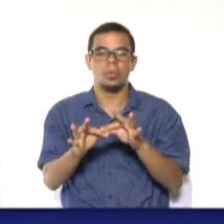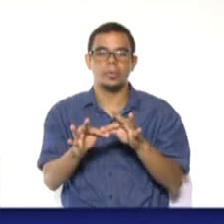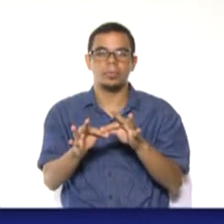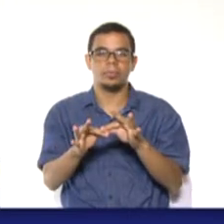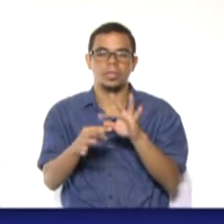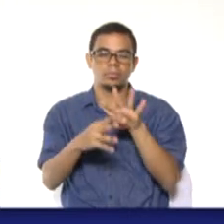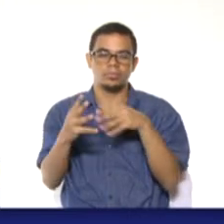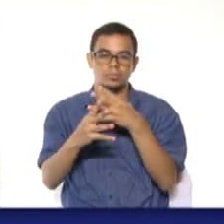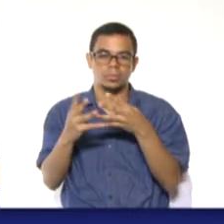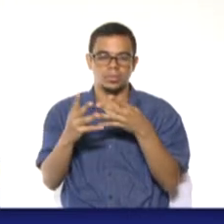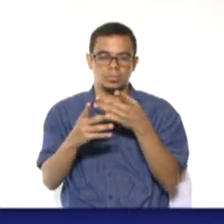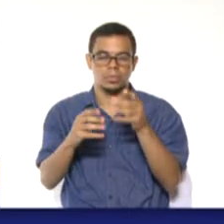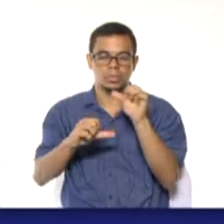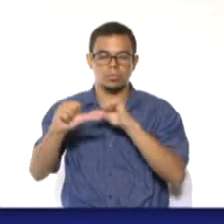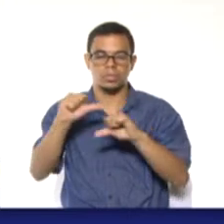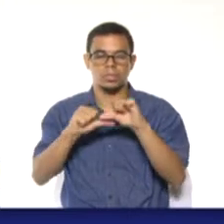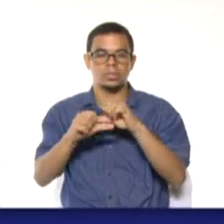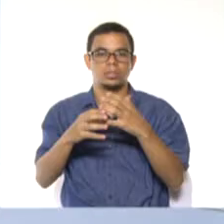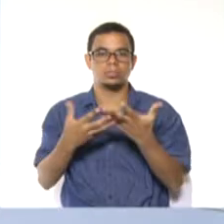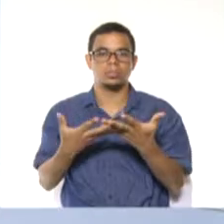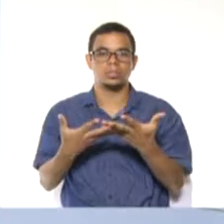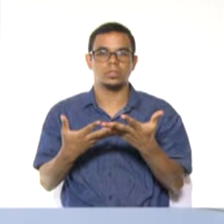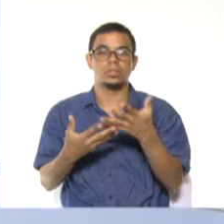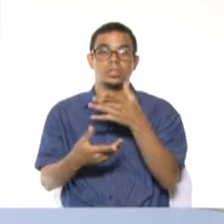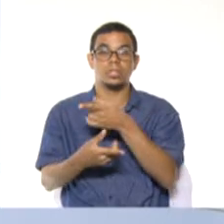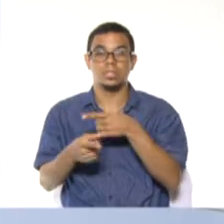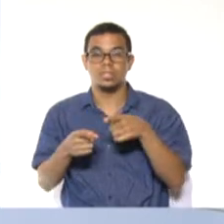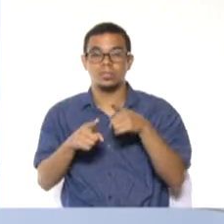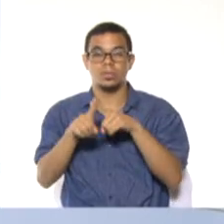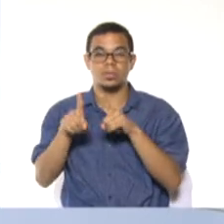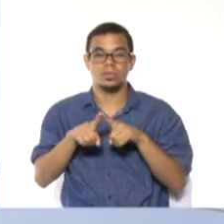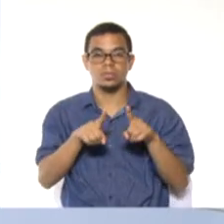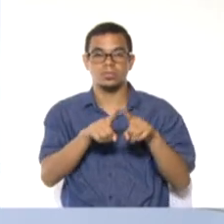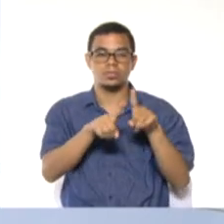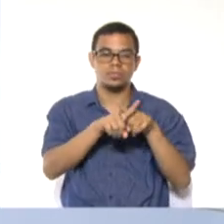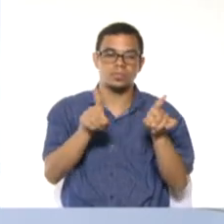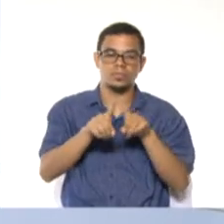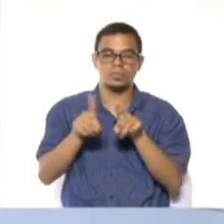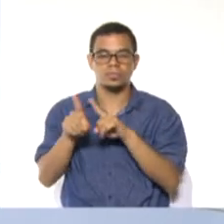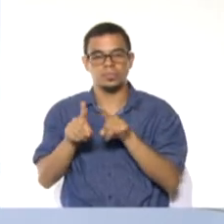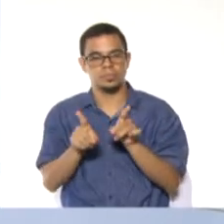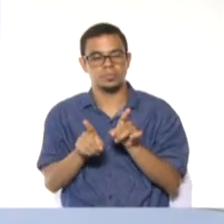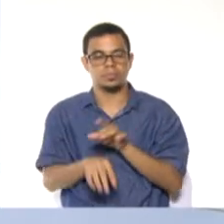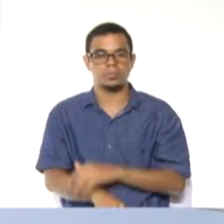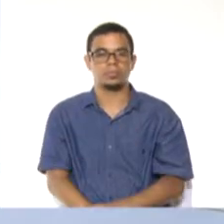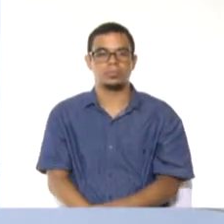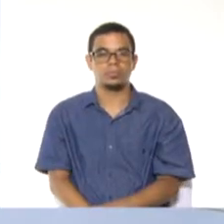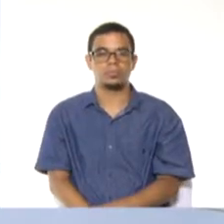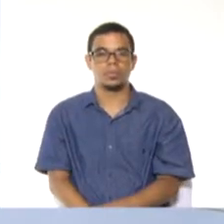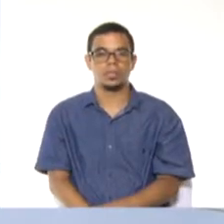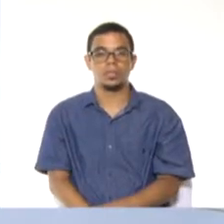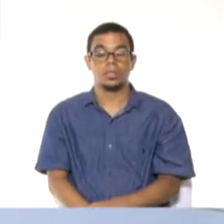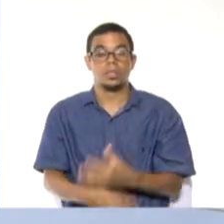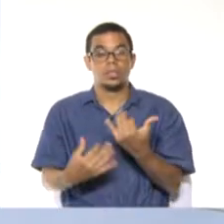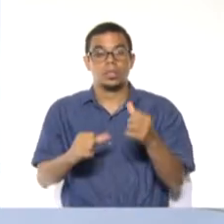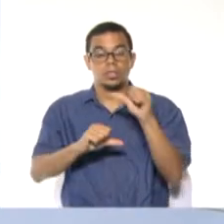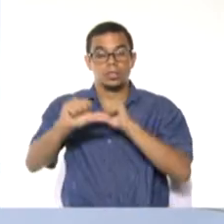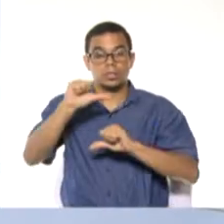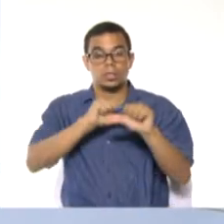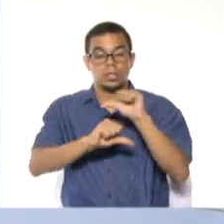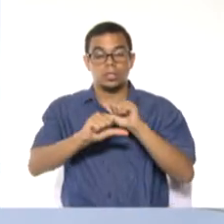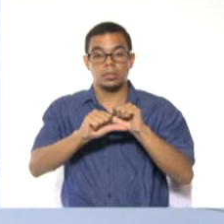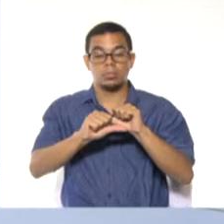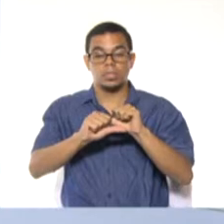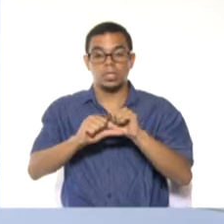estructuras químicas que son las diferentes alótropos. Pero en química orgánica los hidrocarburos es la